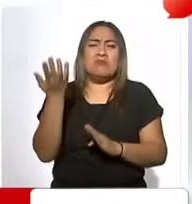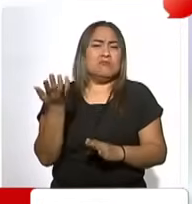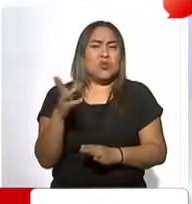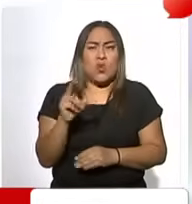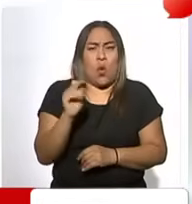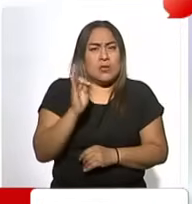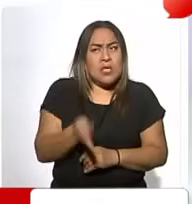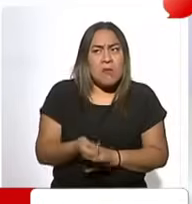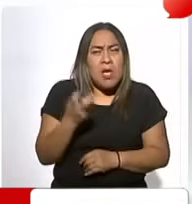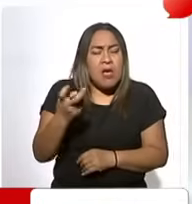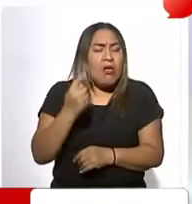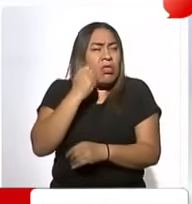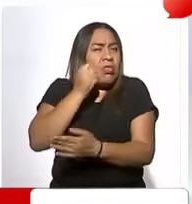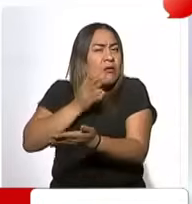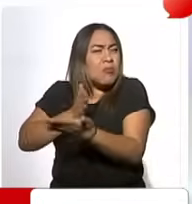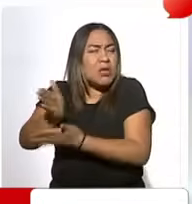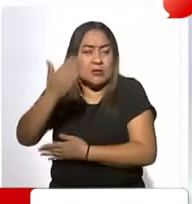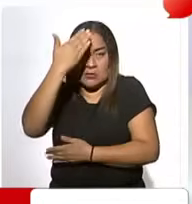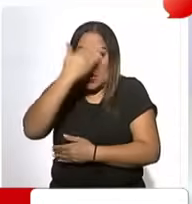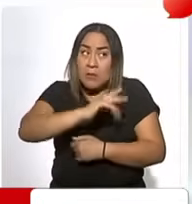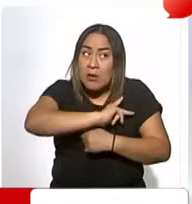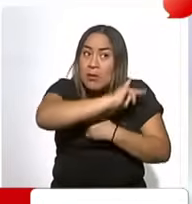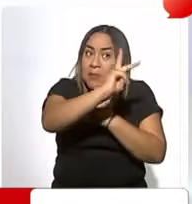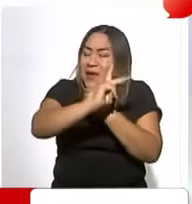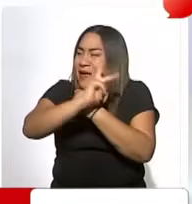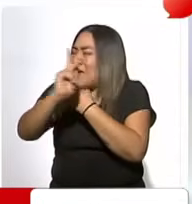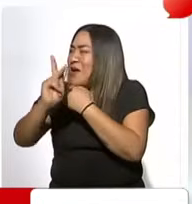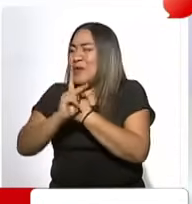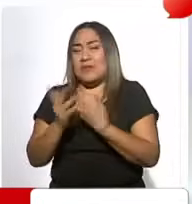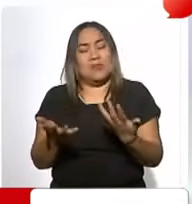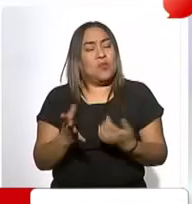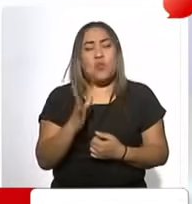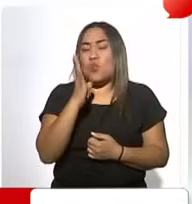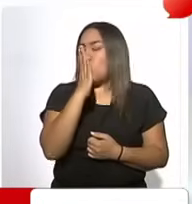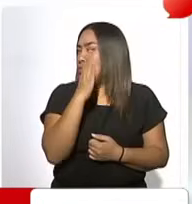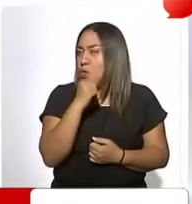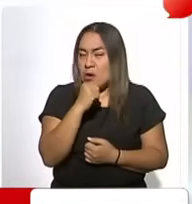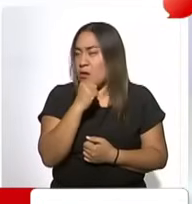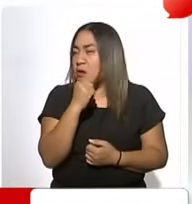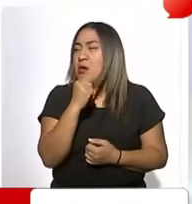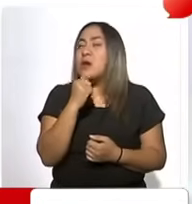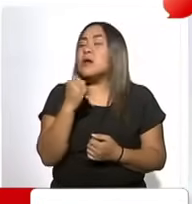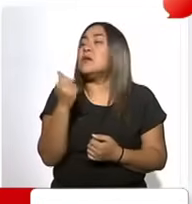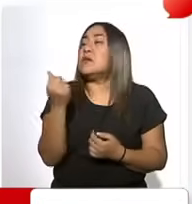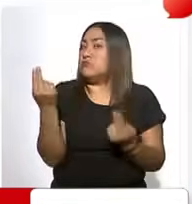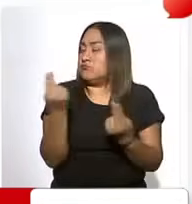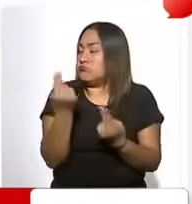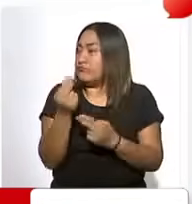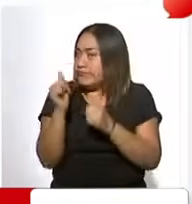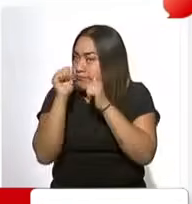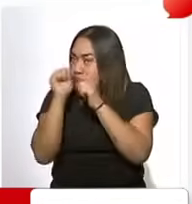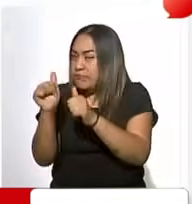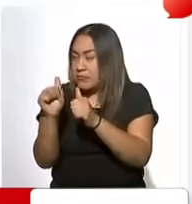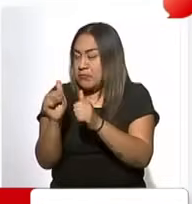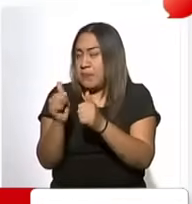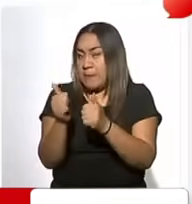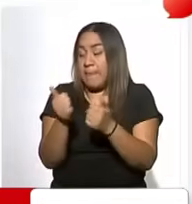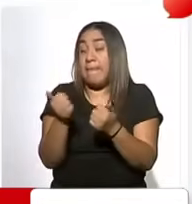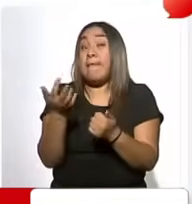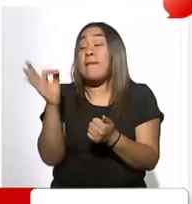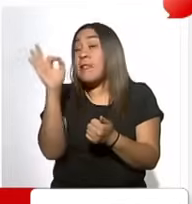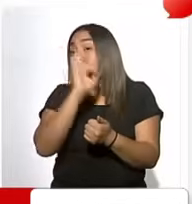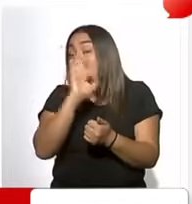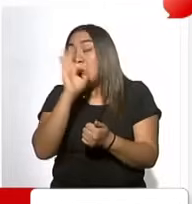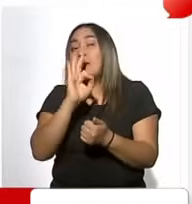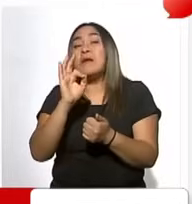hecho Porque además cada país sabe que no puede dejar esto sin eh tratarse porque entonces corre el riesgo de que todas